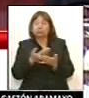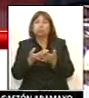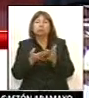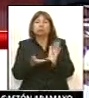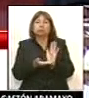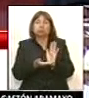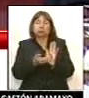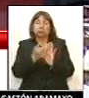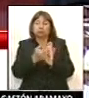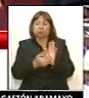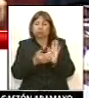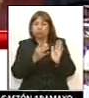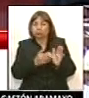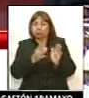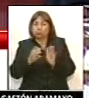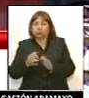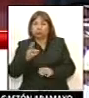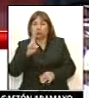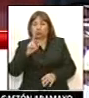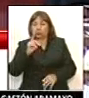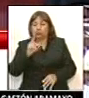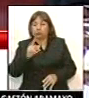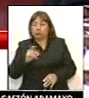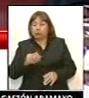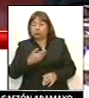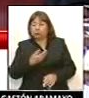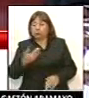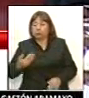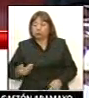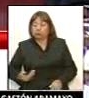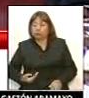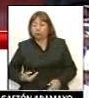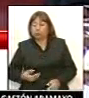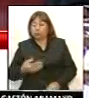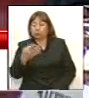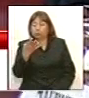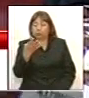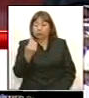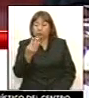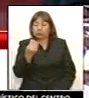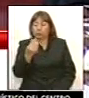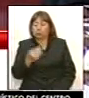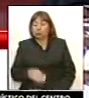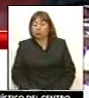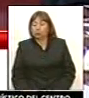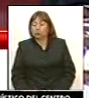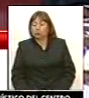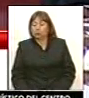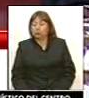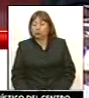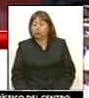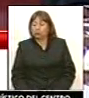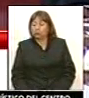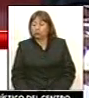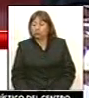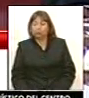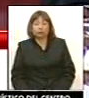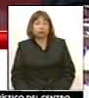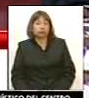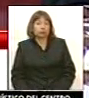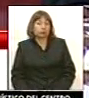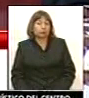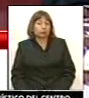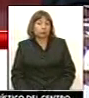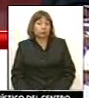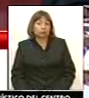este proceso. Hubo aportes de 21 instituciones del Estado, 14 entidades que incluyen de la sociedad civil, incluyendo